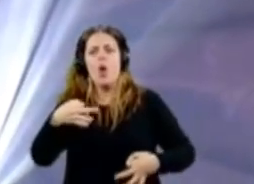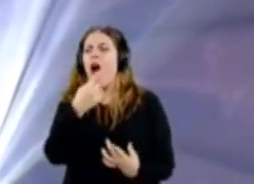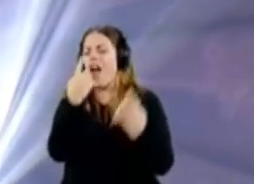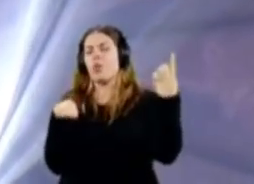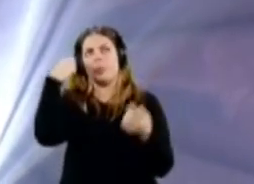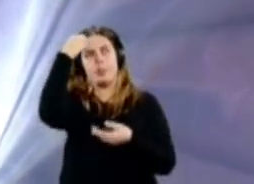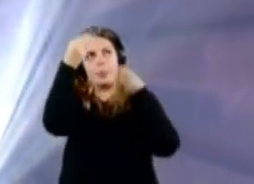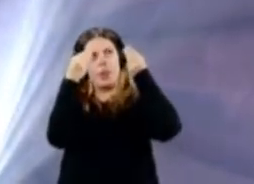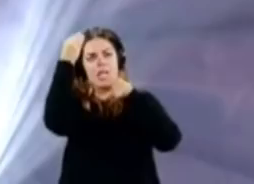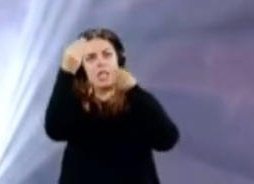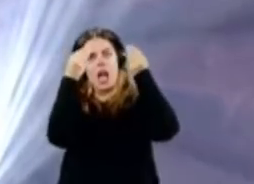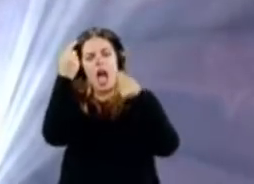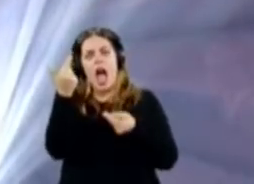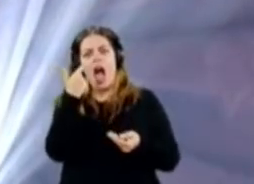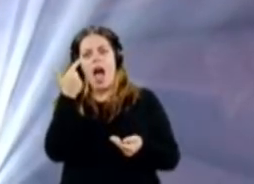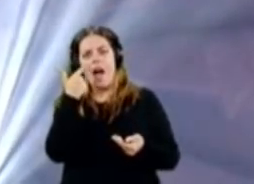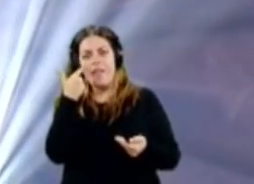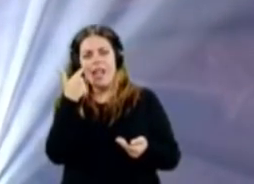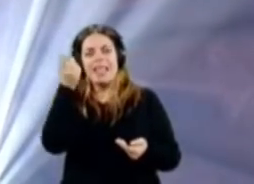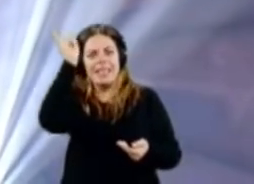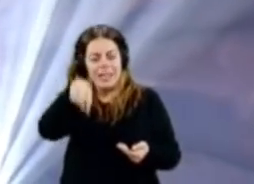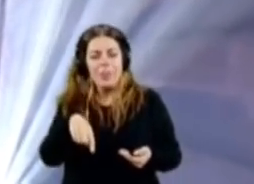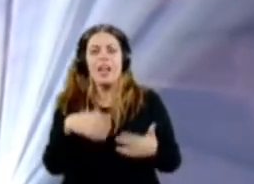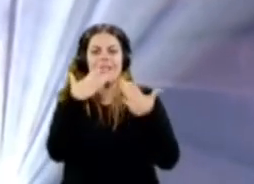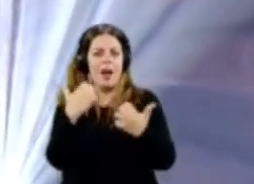pensando cómo hace... Saludan al público.